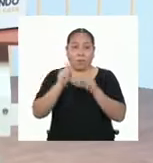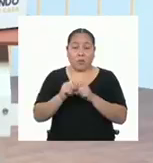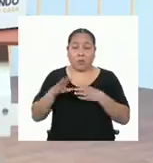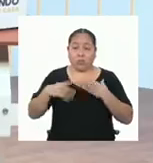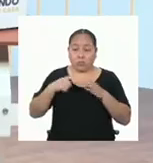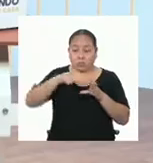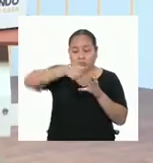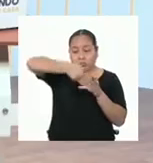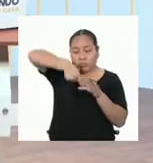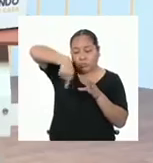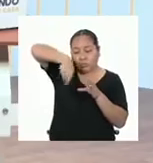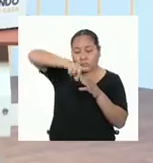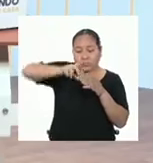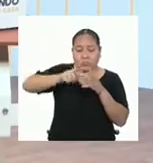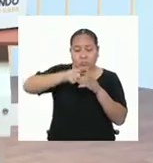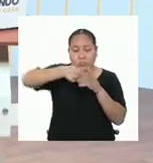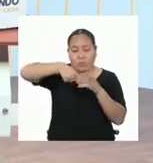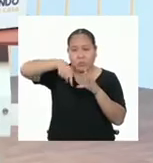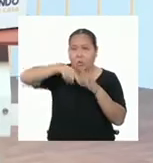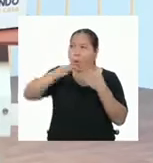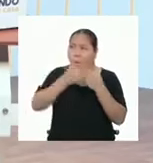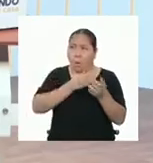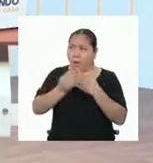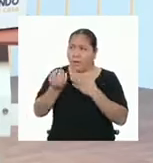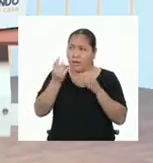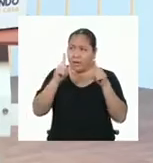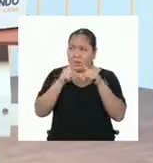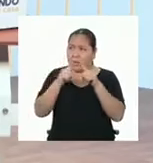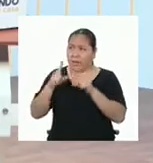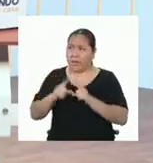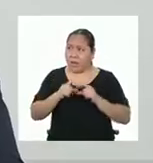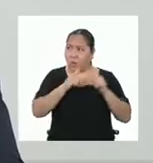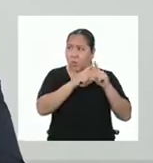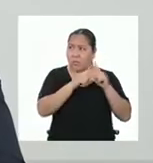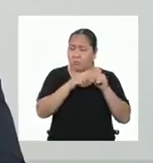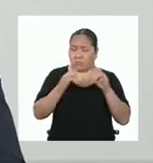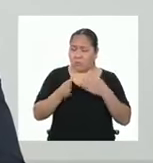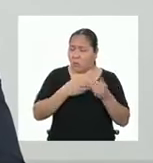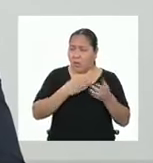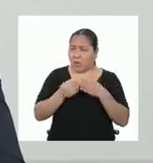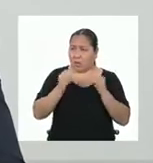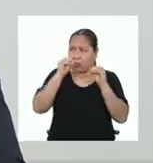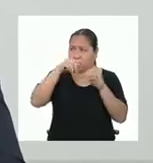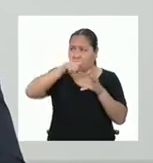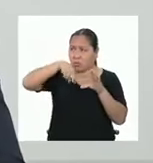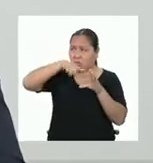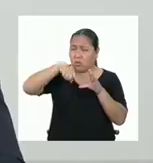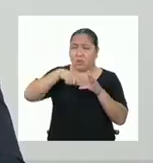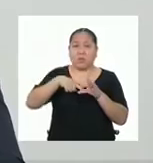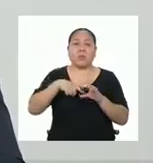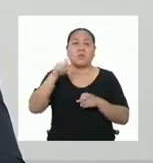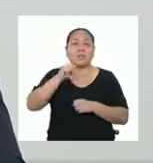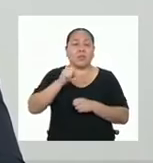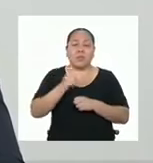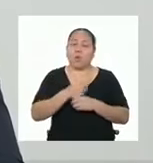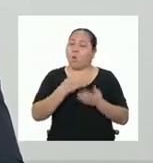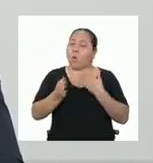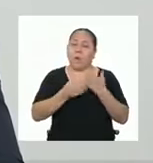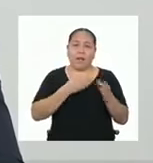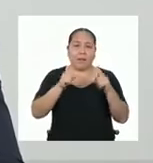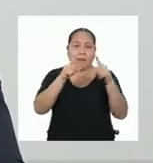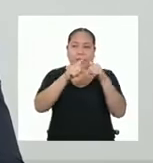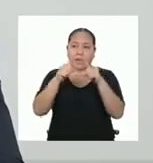circunferencia inscrita dentro de cualquier tipo de triángulo Sí, puede trazarse dentro de cualquier